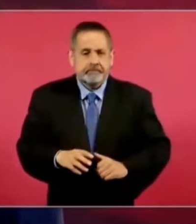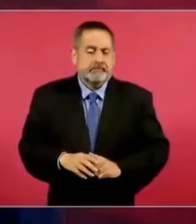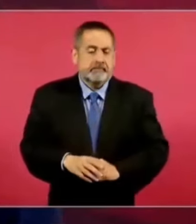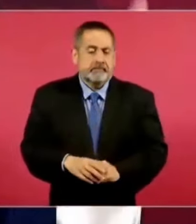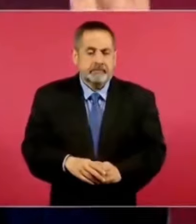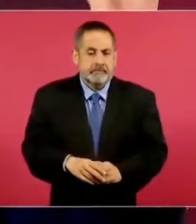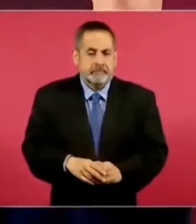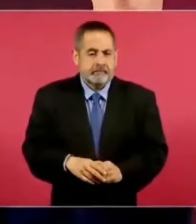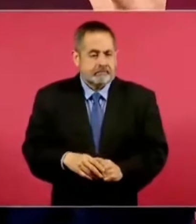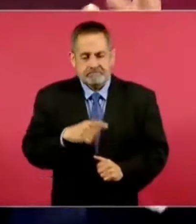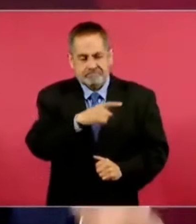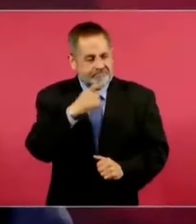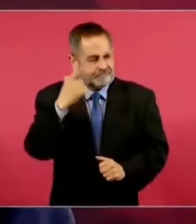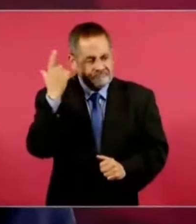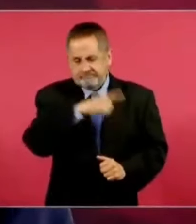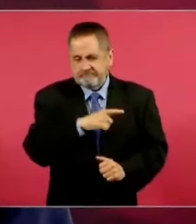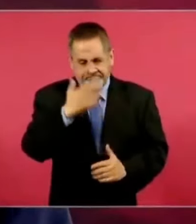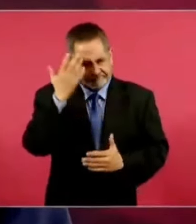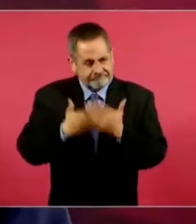Es obsceno,